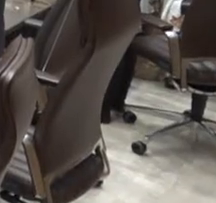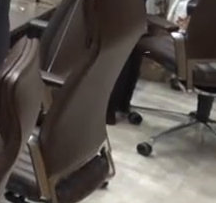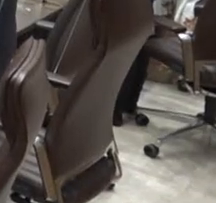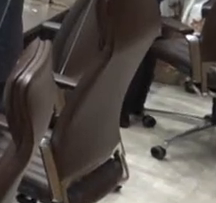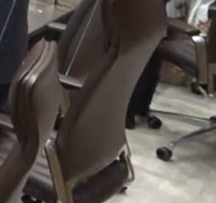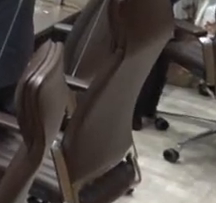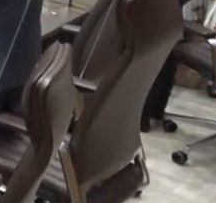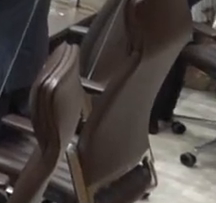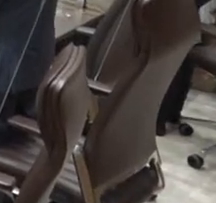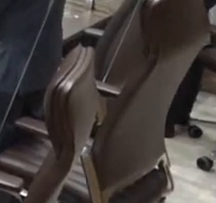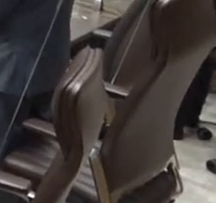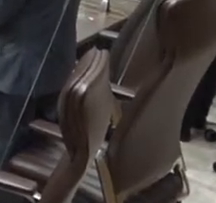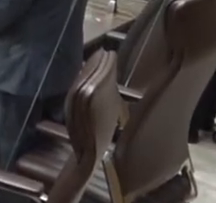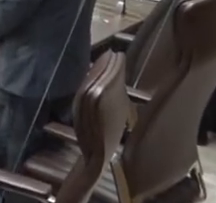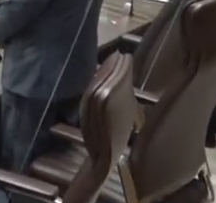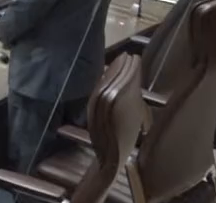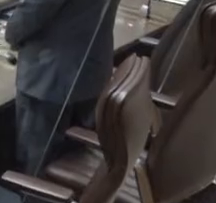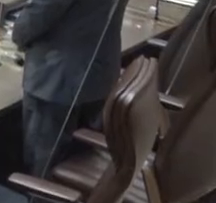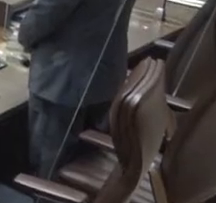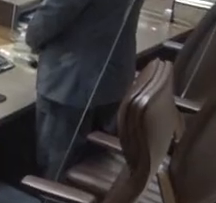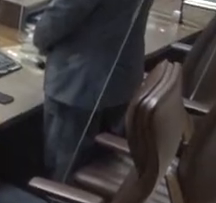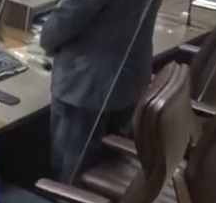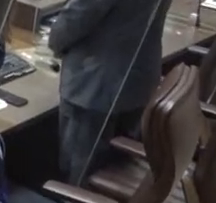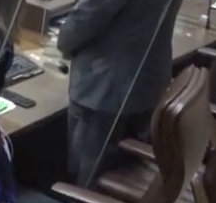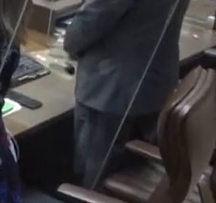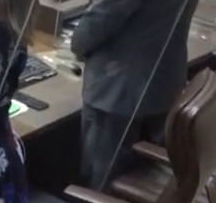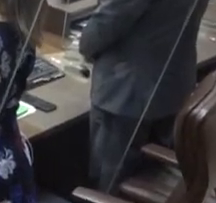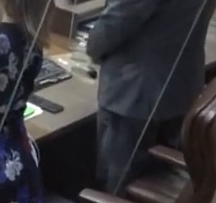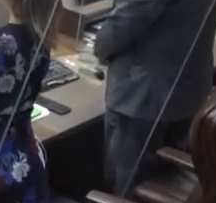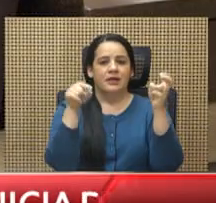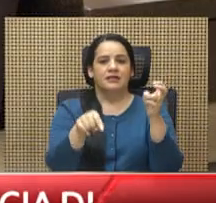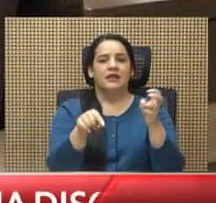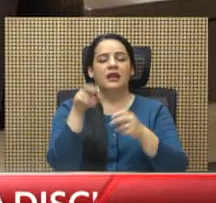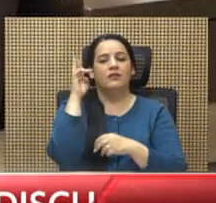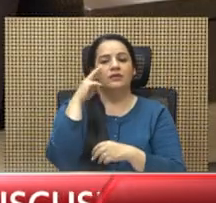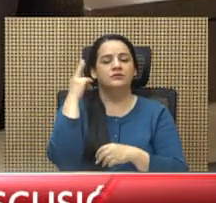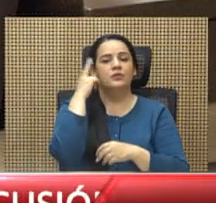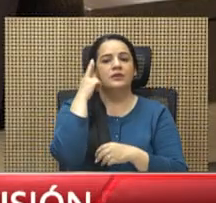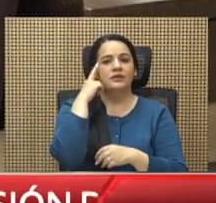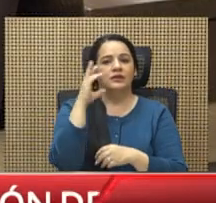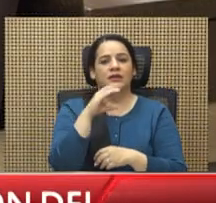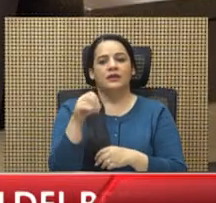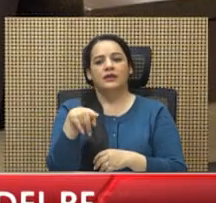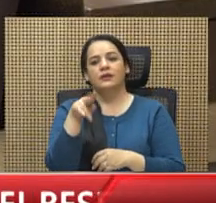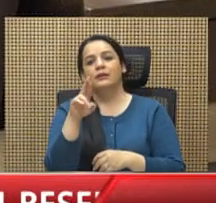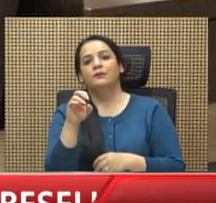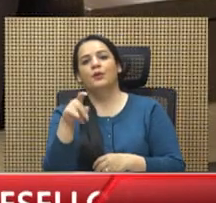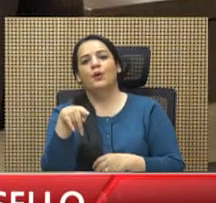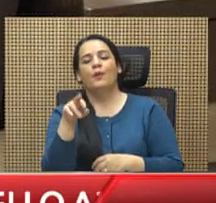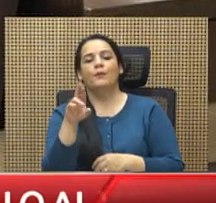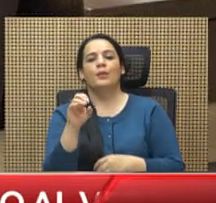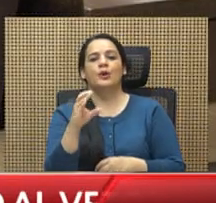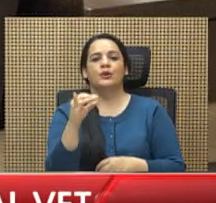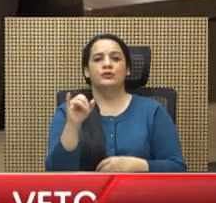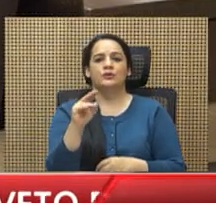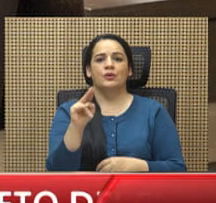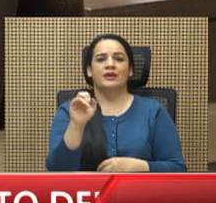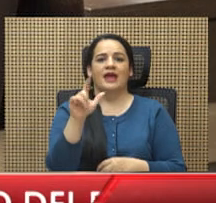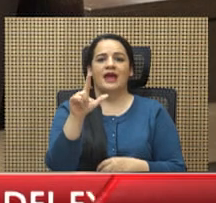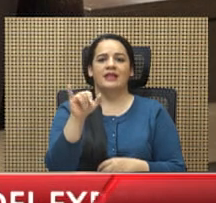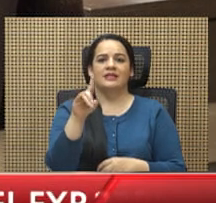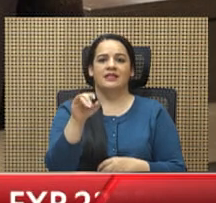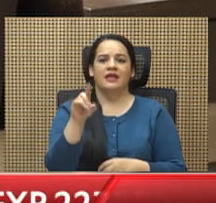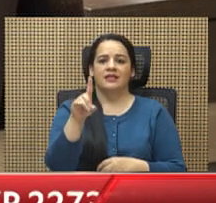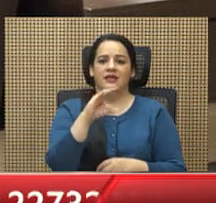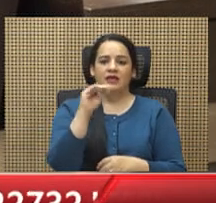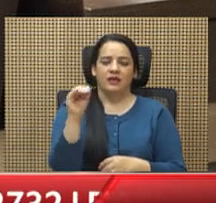iniciativa había sido vetada a finales de septiembre por el presidente de la República, Rodrigo Chávez. La legisladora Gloria Navas señaló que desde inicios están a favor de